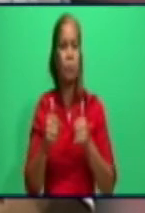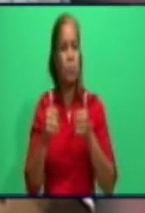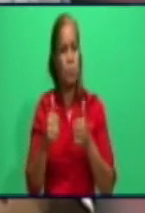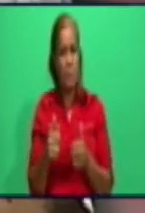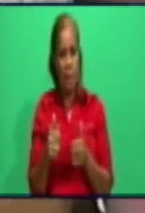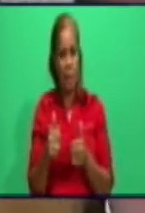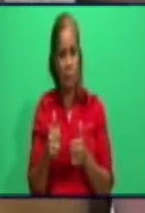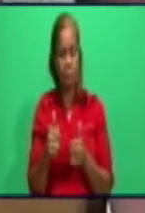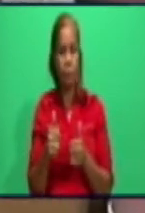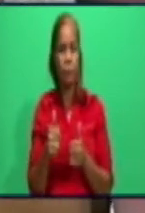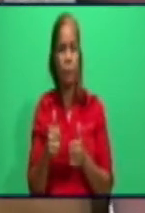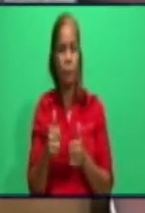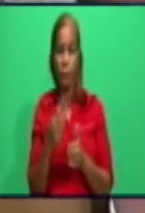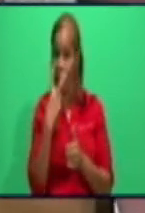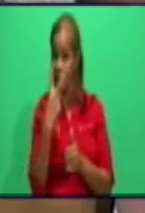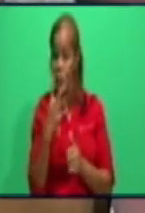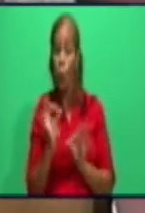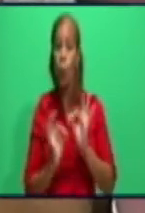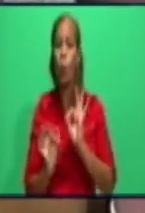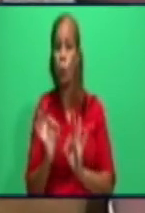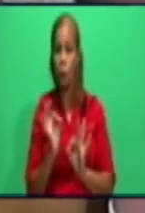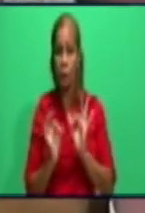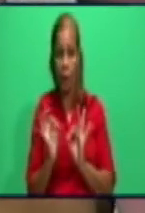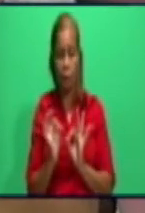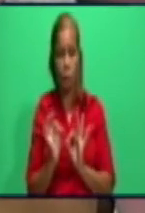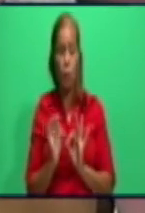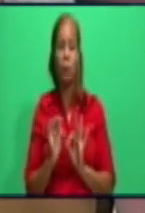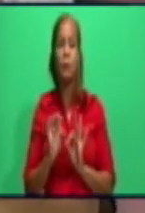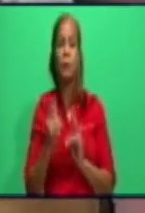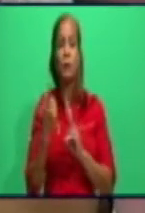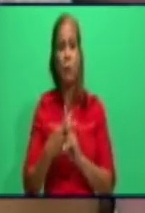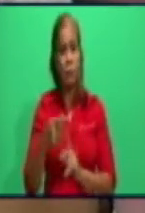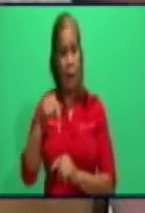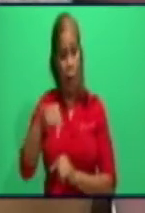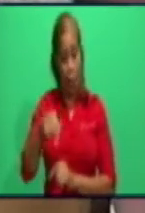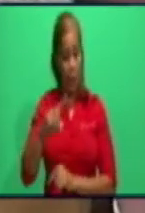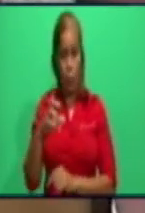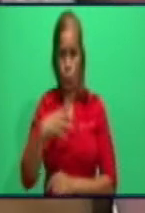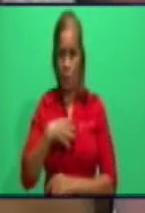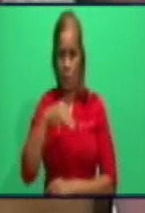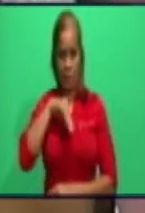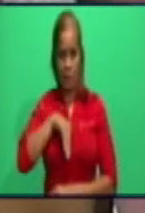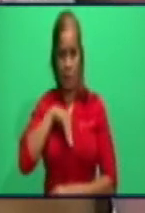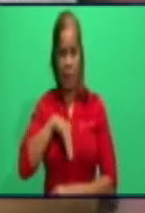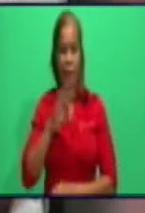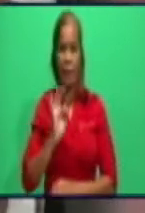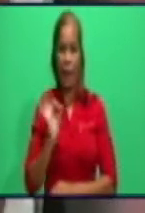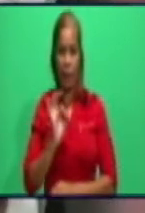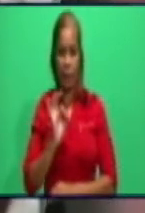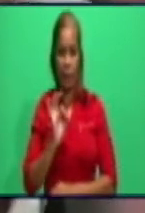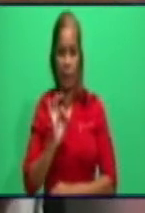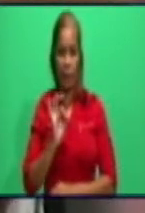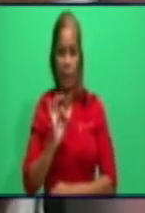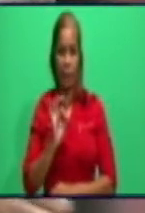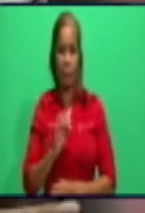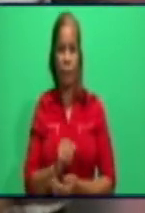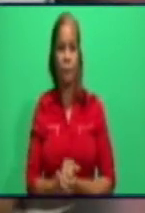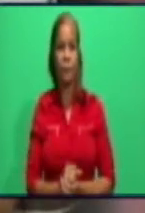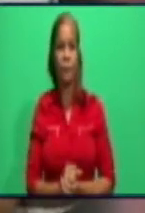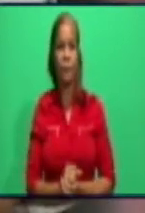fueron diagnosticadas de forma sintomática. Un caso, que es el caso índice, que se levanta y se hace la pesquisa.